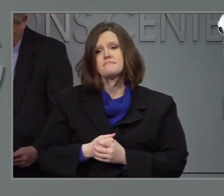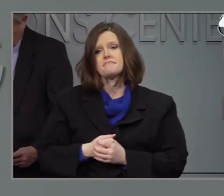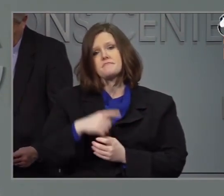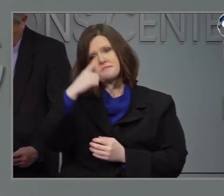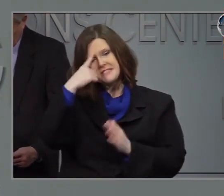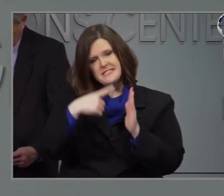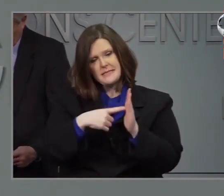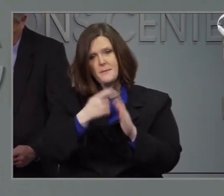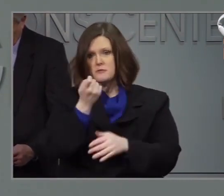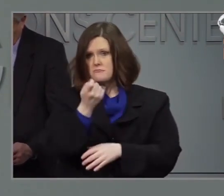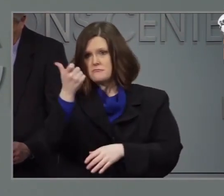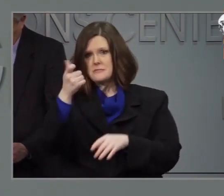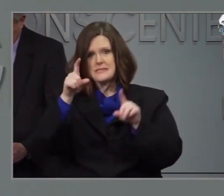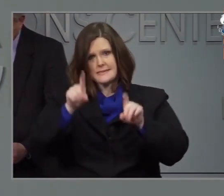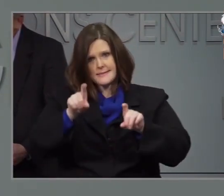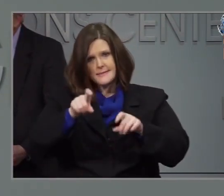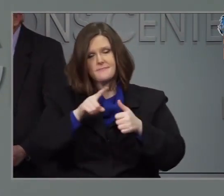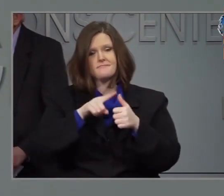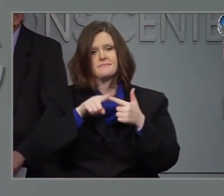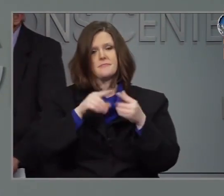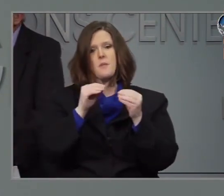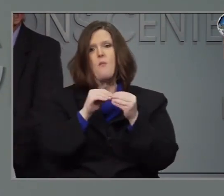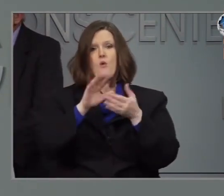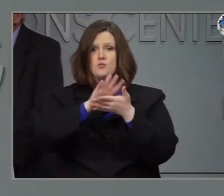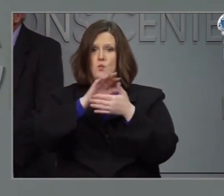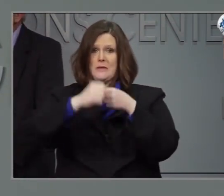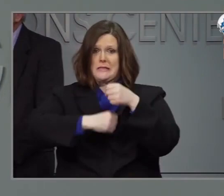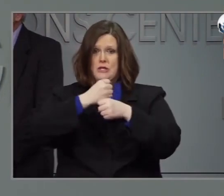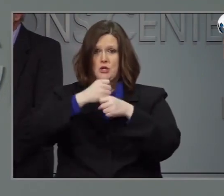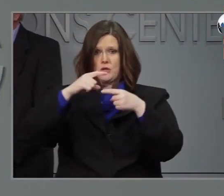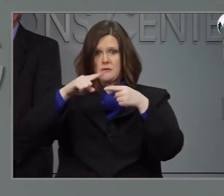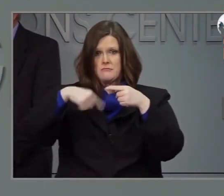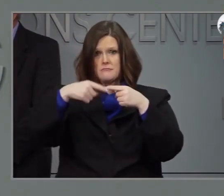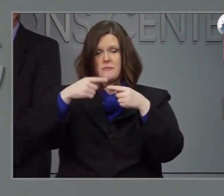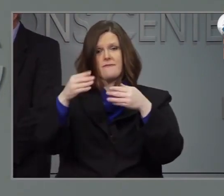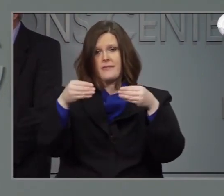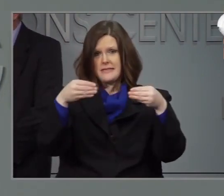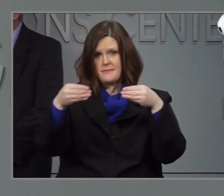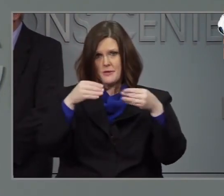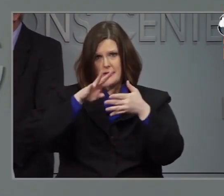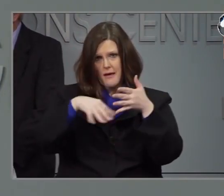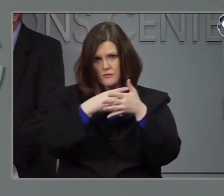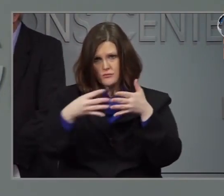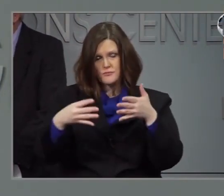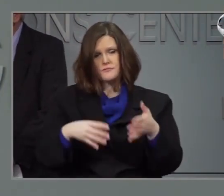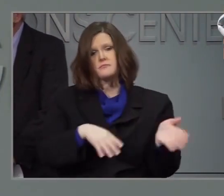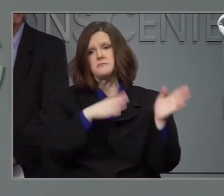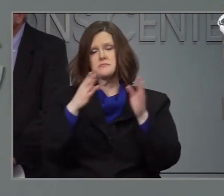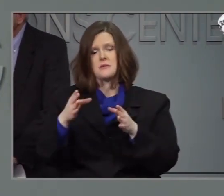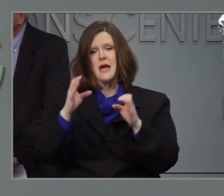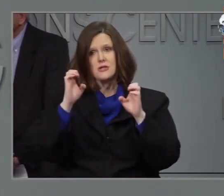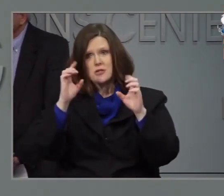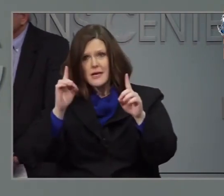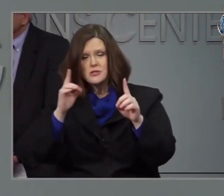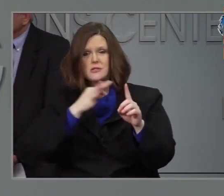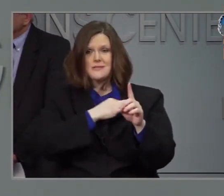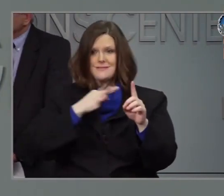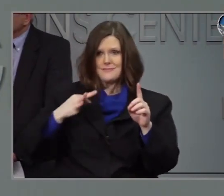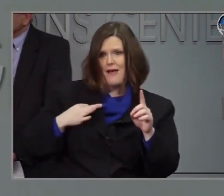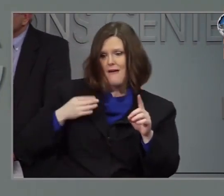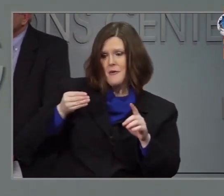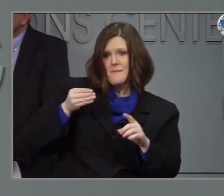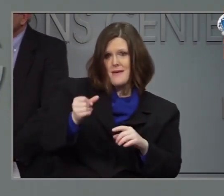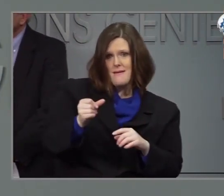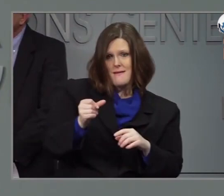eliminar pruebas flexibilidad de calendario compensación de maestros y personal y